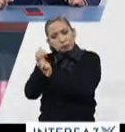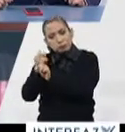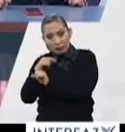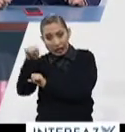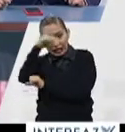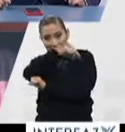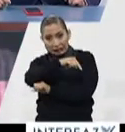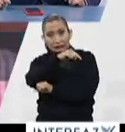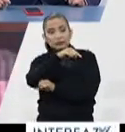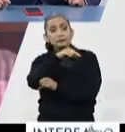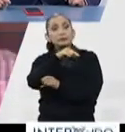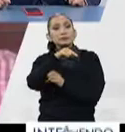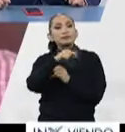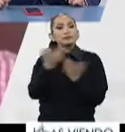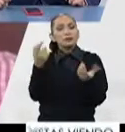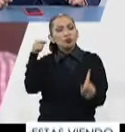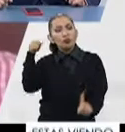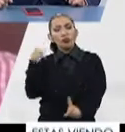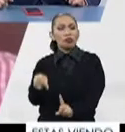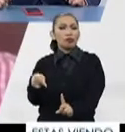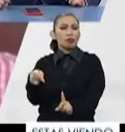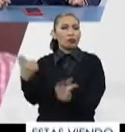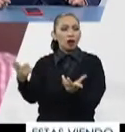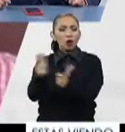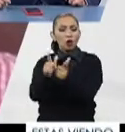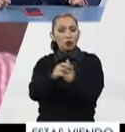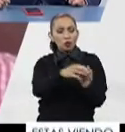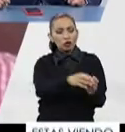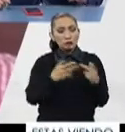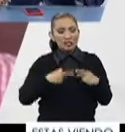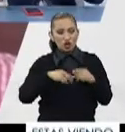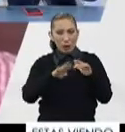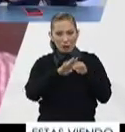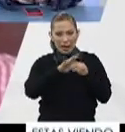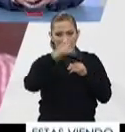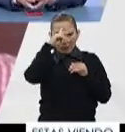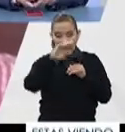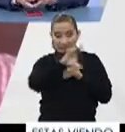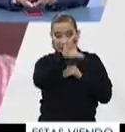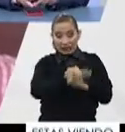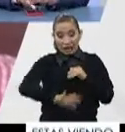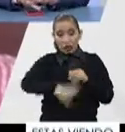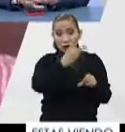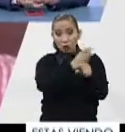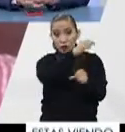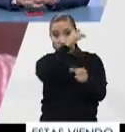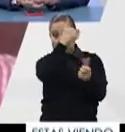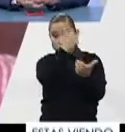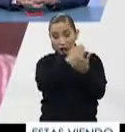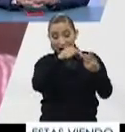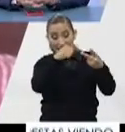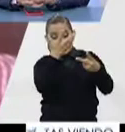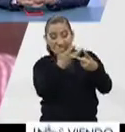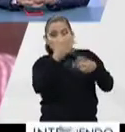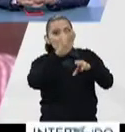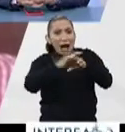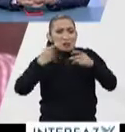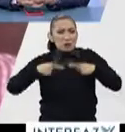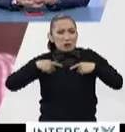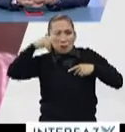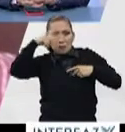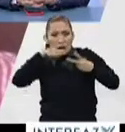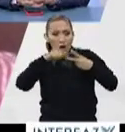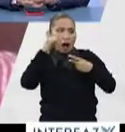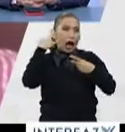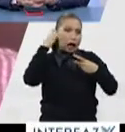que hice allá se centró en un grupo de migrantes mexicanos. Chicago es la segunda ciudad en Estados Unidos con más mexicanos después